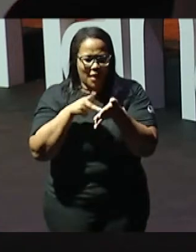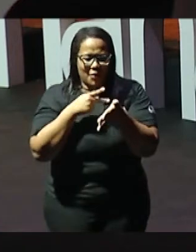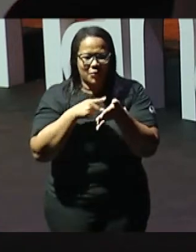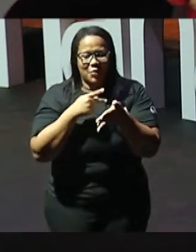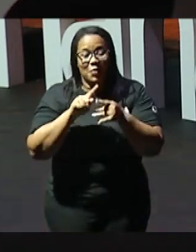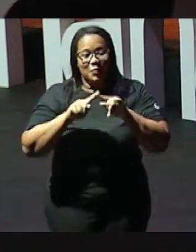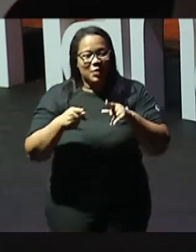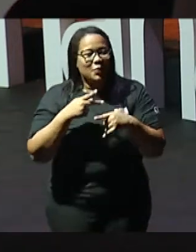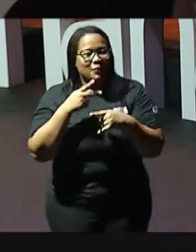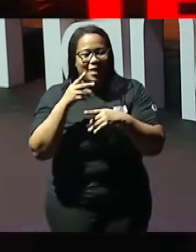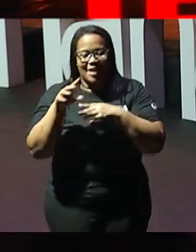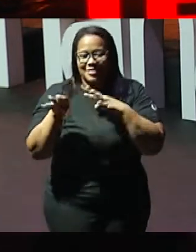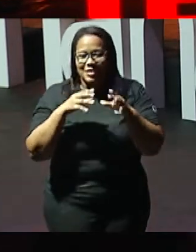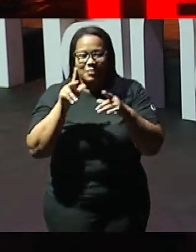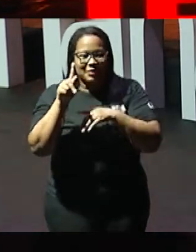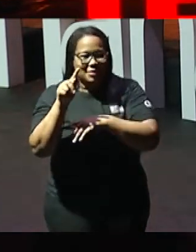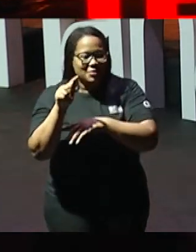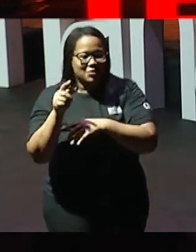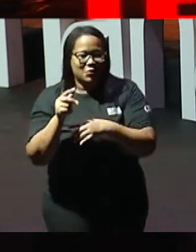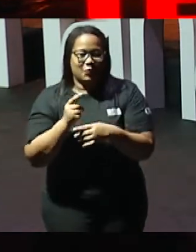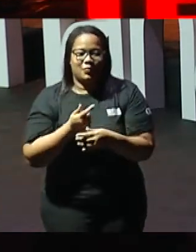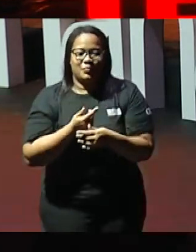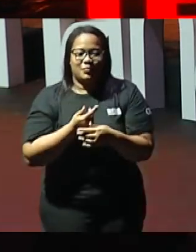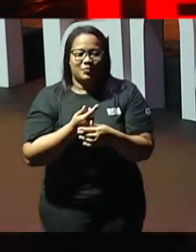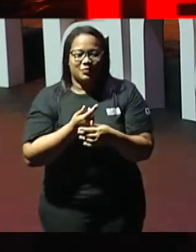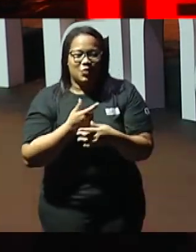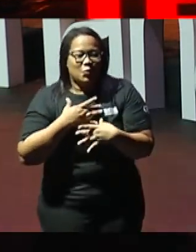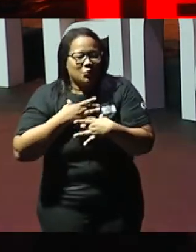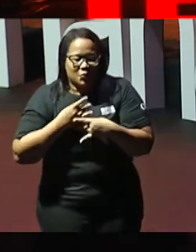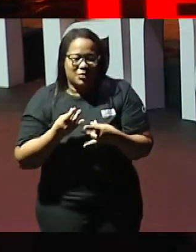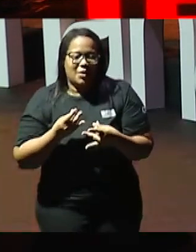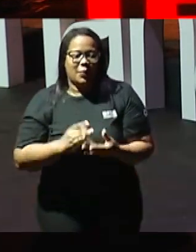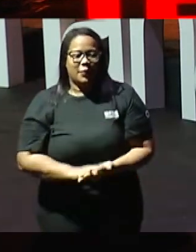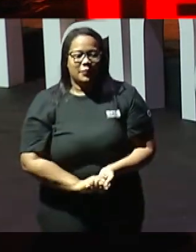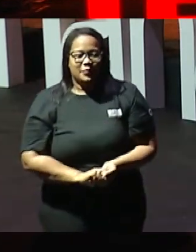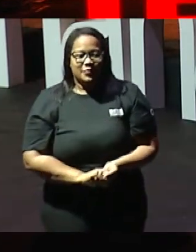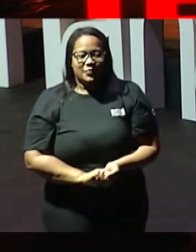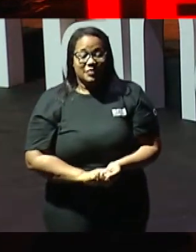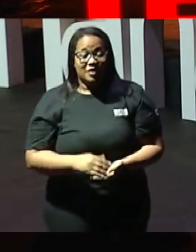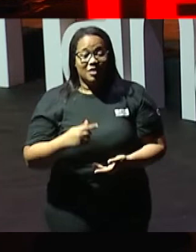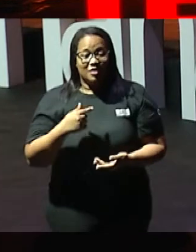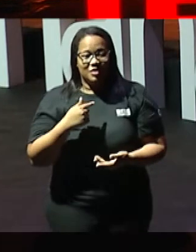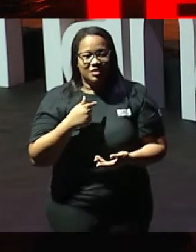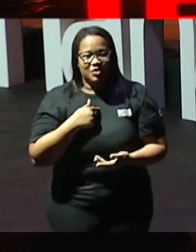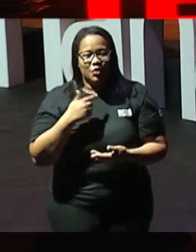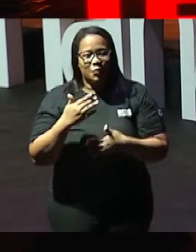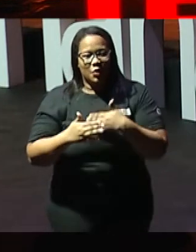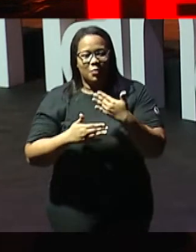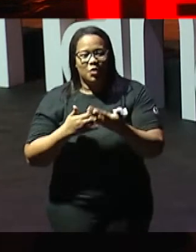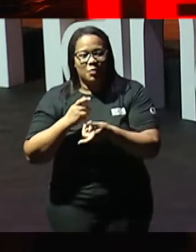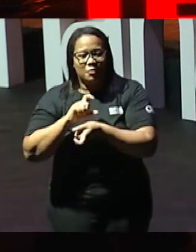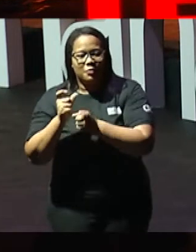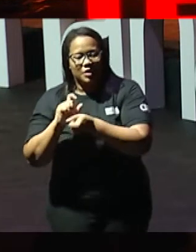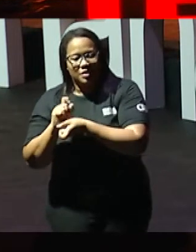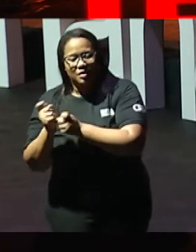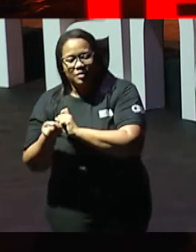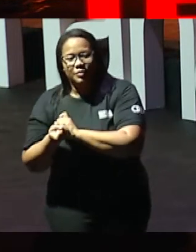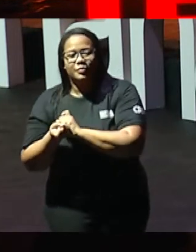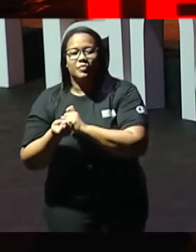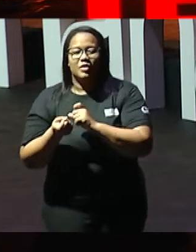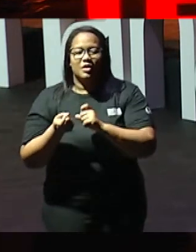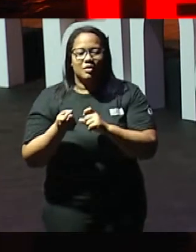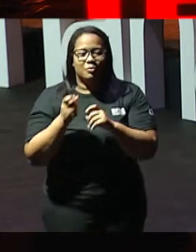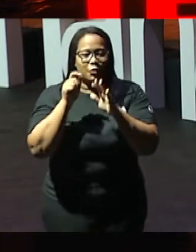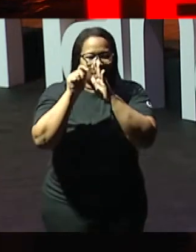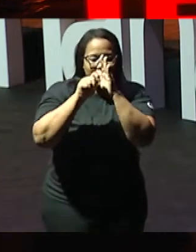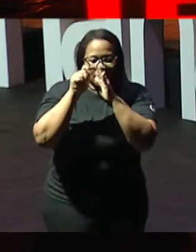como nosotros que hicieron yo me tuve que transformar yo me convertí en el productor general fui operador